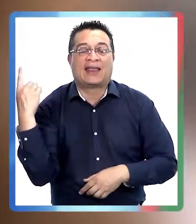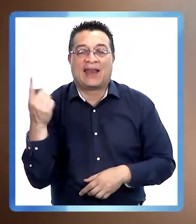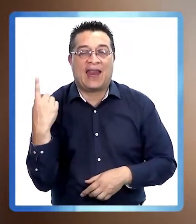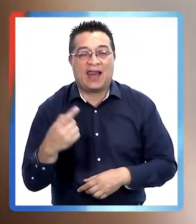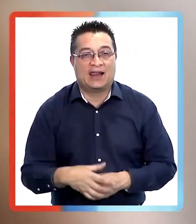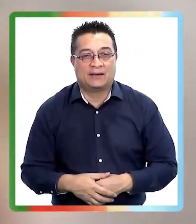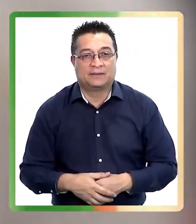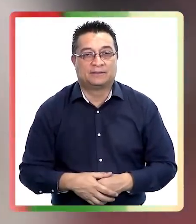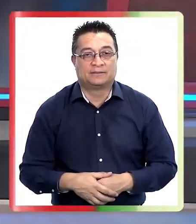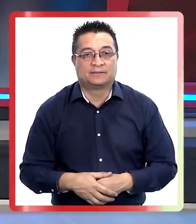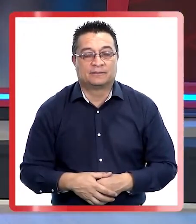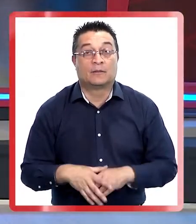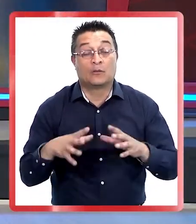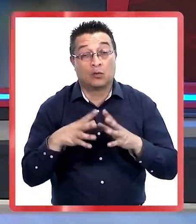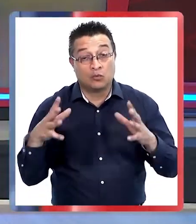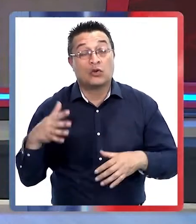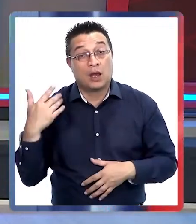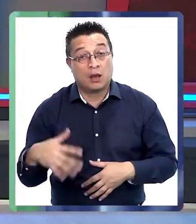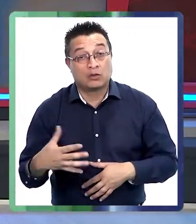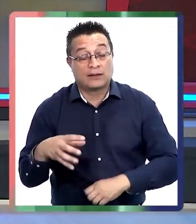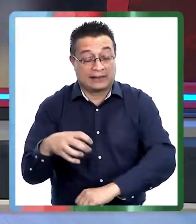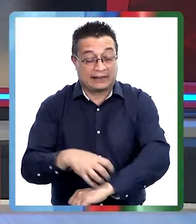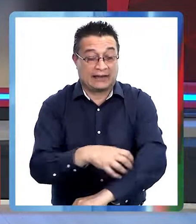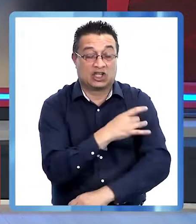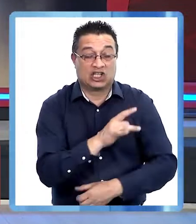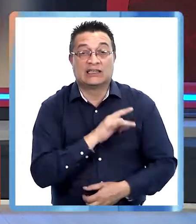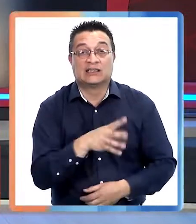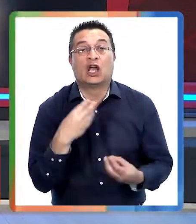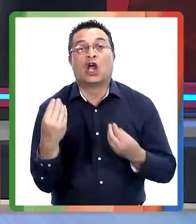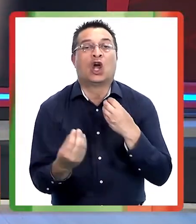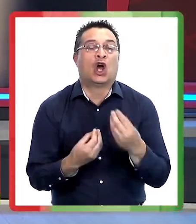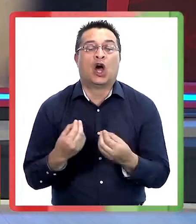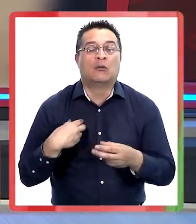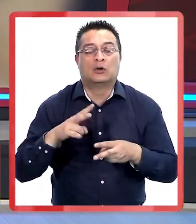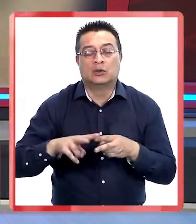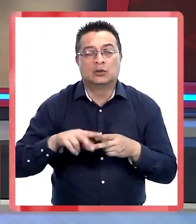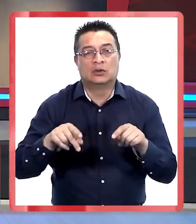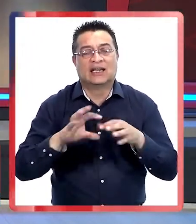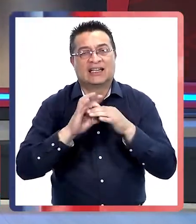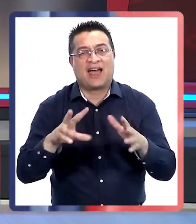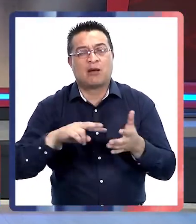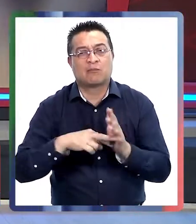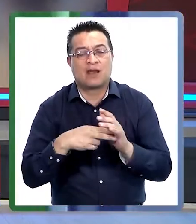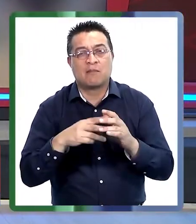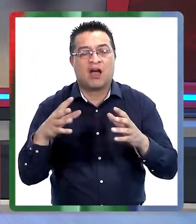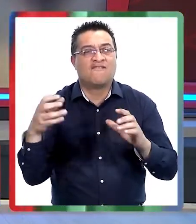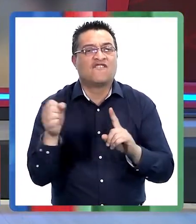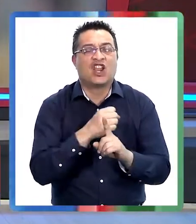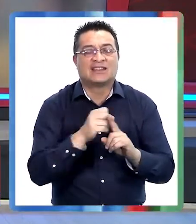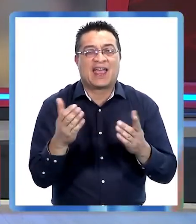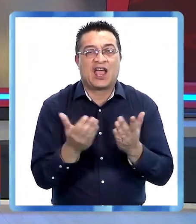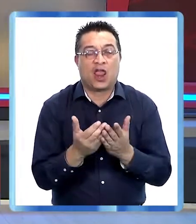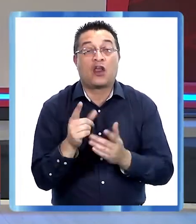general. Y muy importante, en las regiones del país, ¿cómo van a abordar este grave problema de violencia escolar?